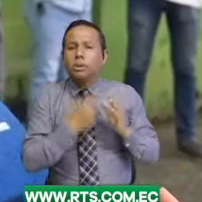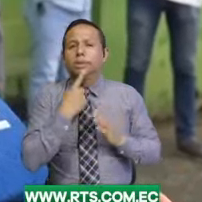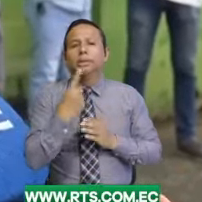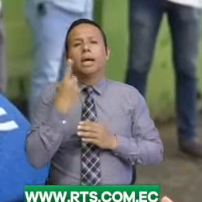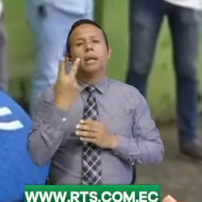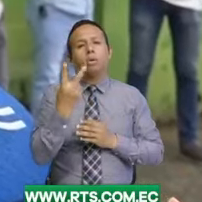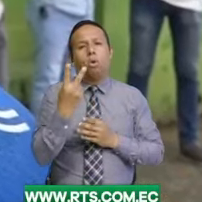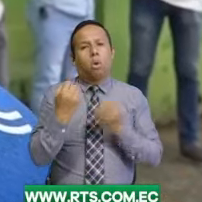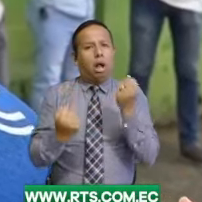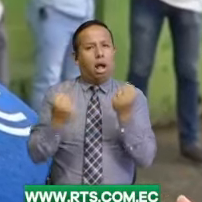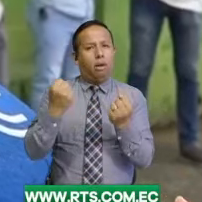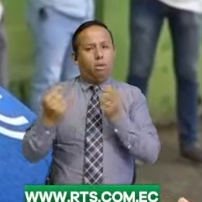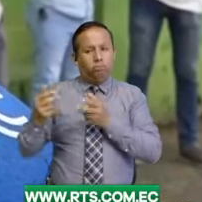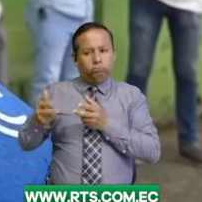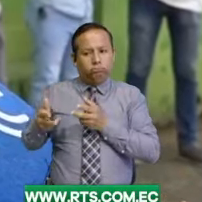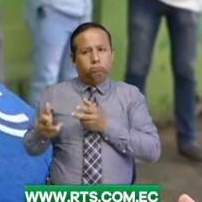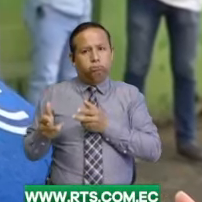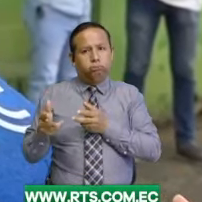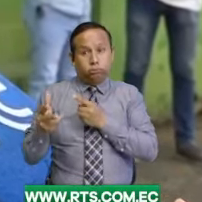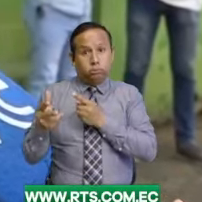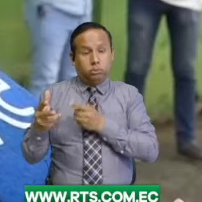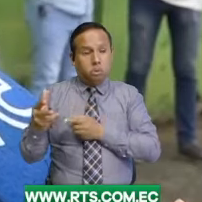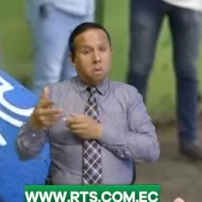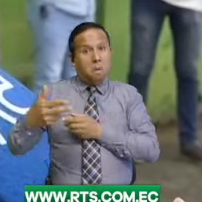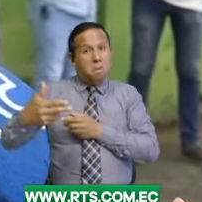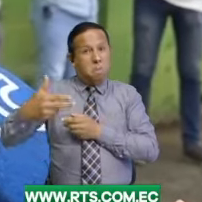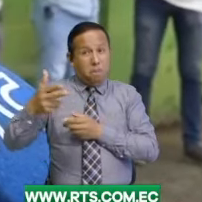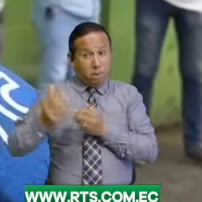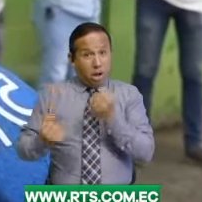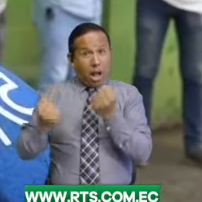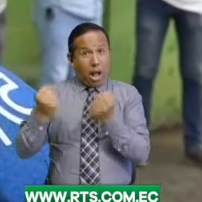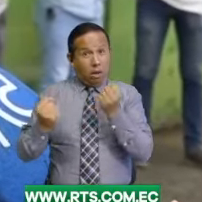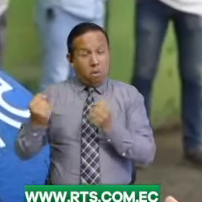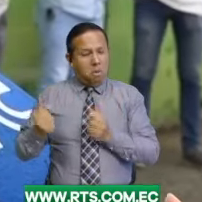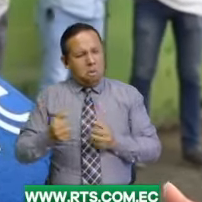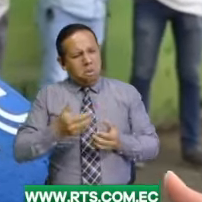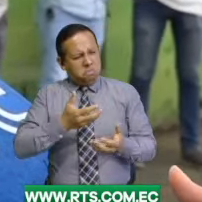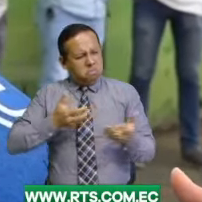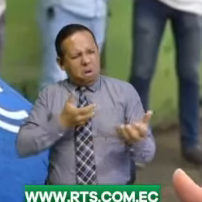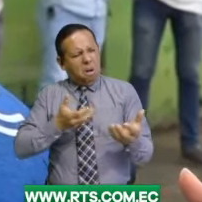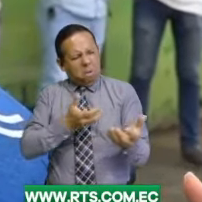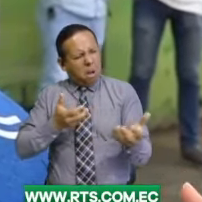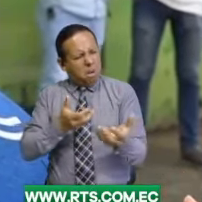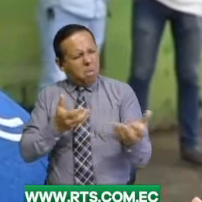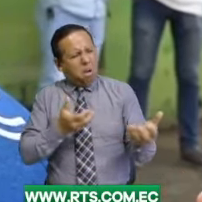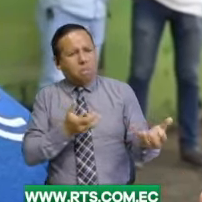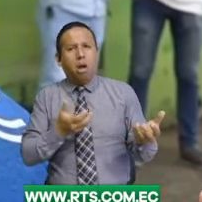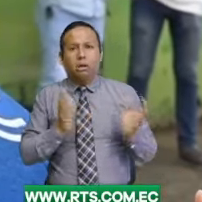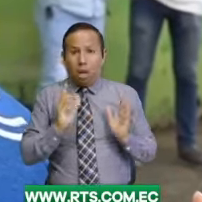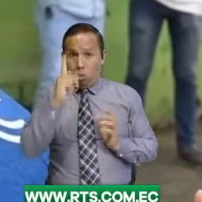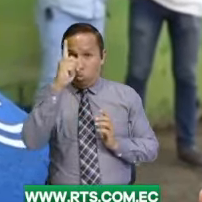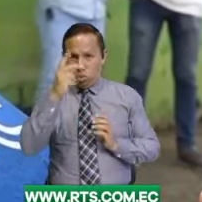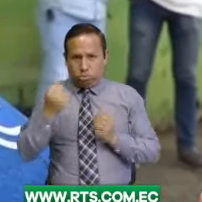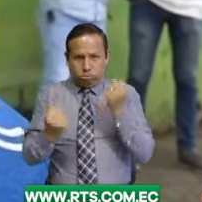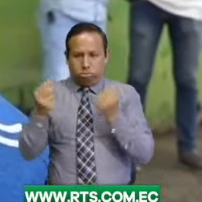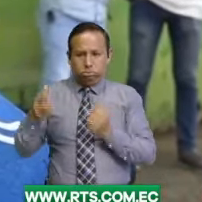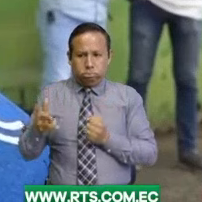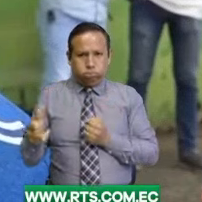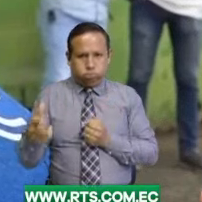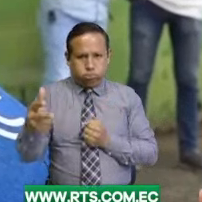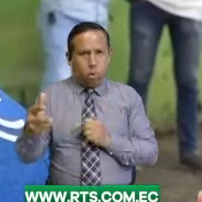vehículos. El primer vehículo pasa haciendo disparos con armas largas, con fusiles calibre 223. El otro